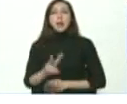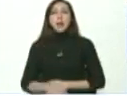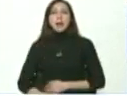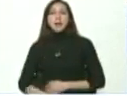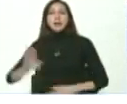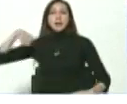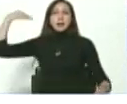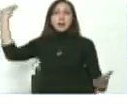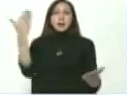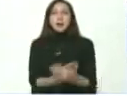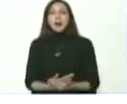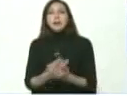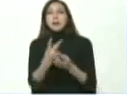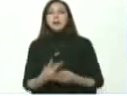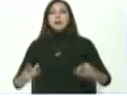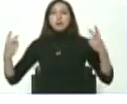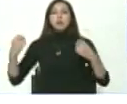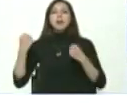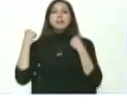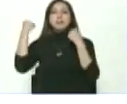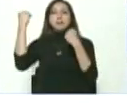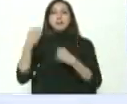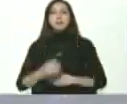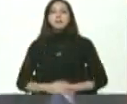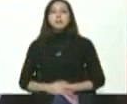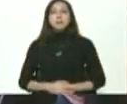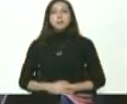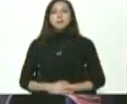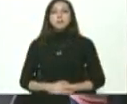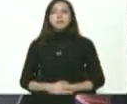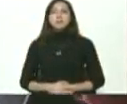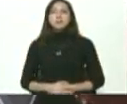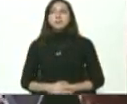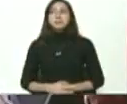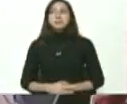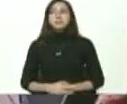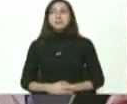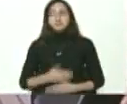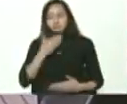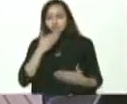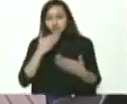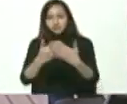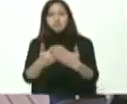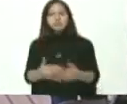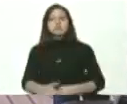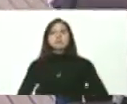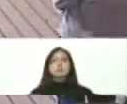¡Hasta la victoria siempre! ¡Venceremos! ¡Venceremos! Muchas gracias.